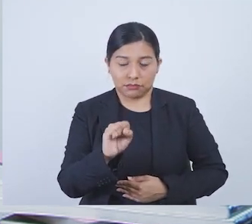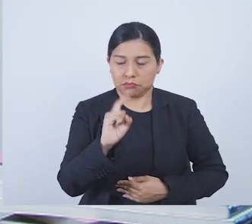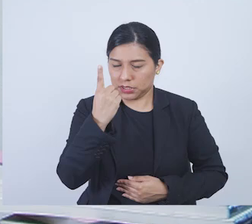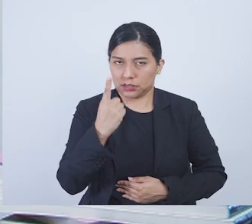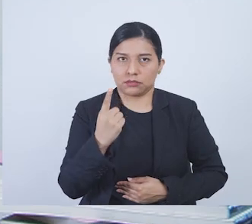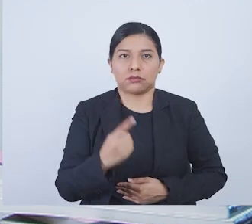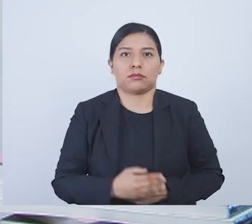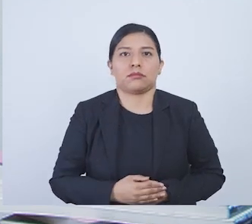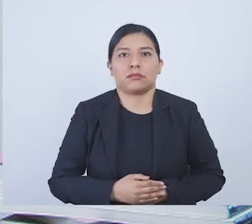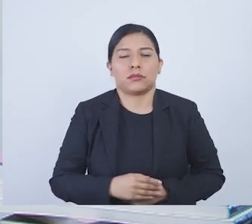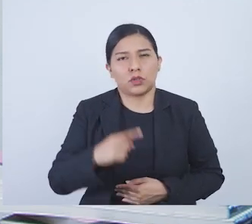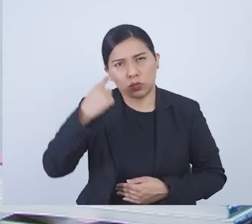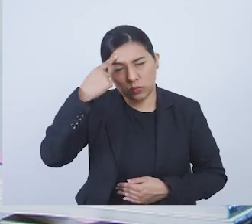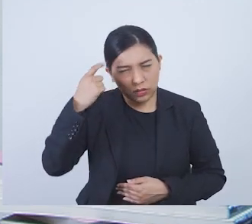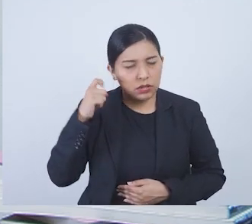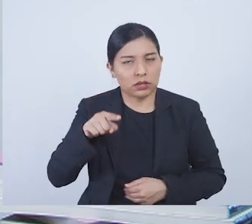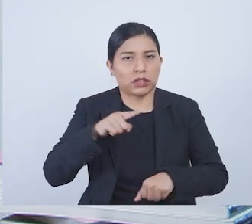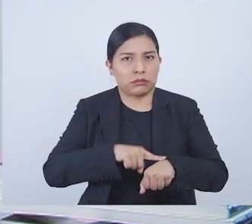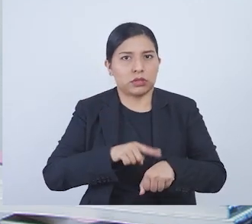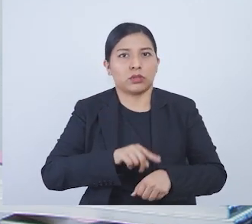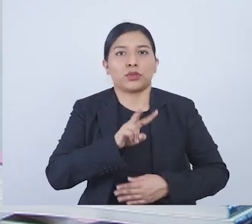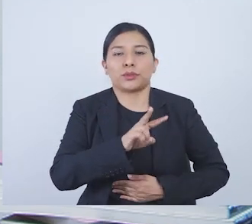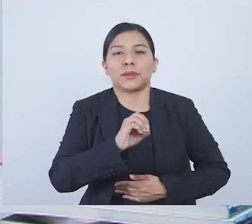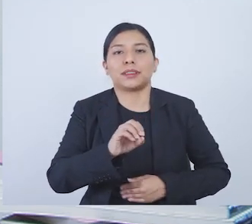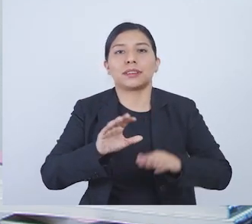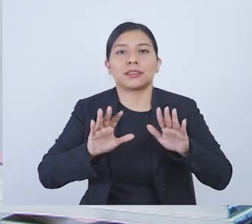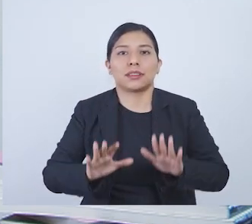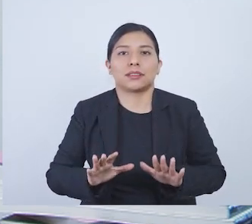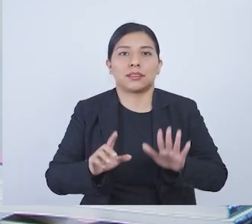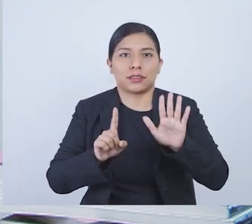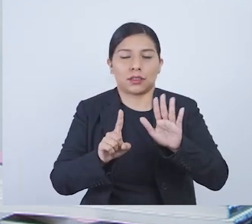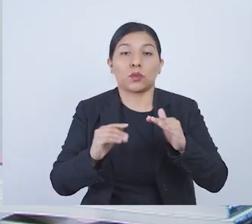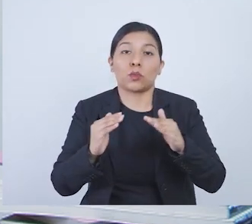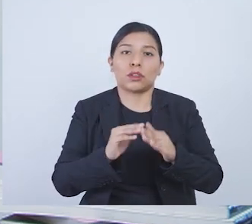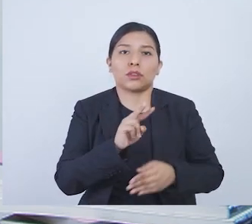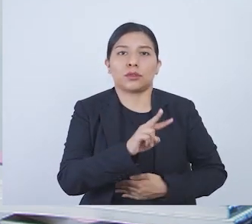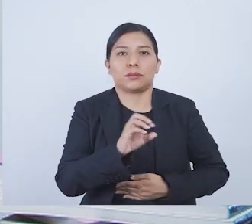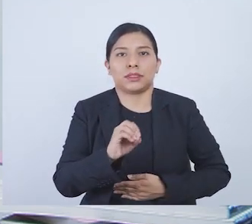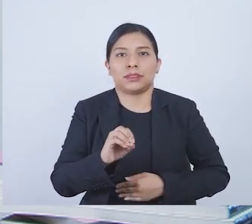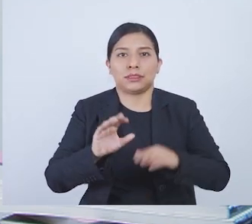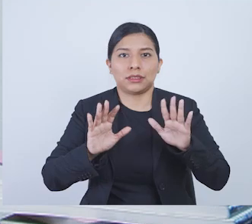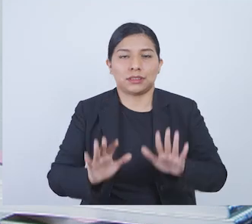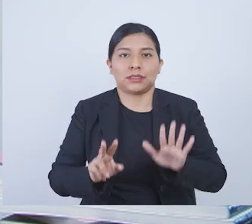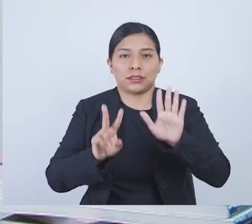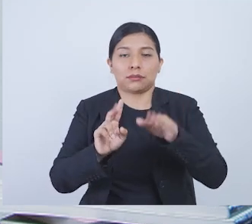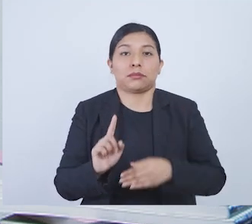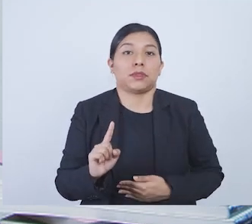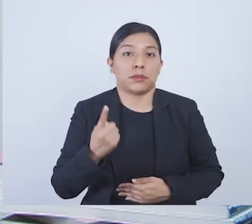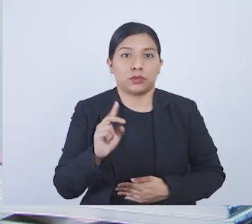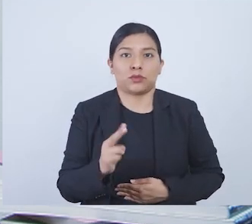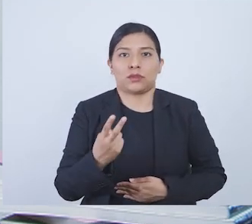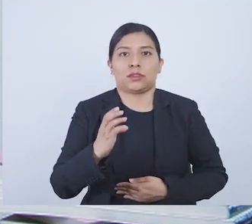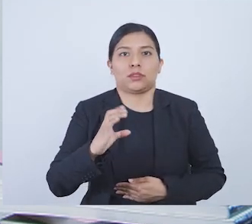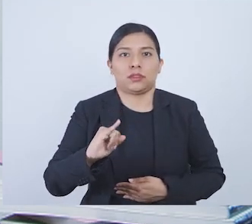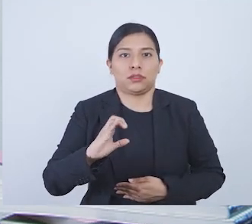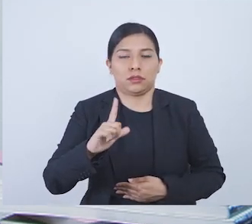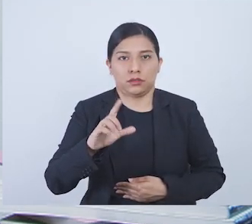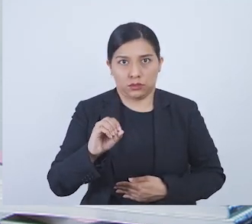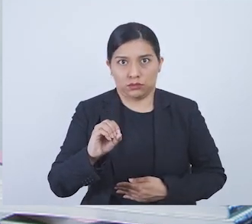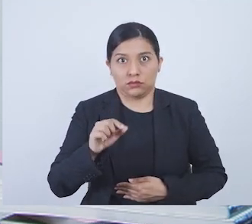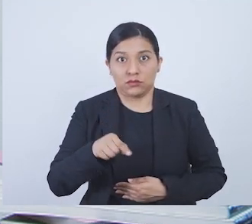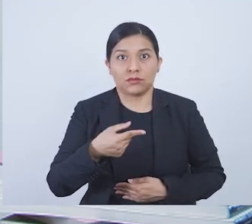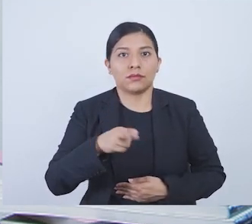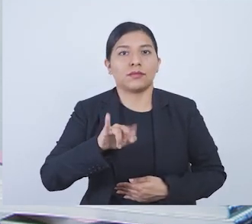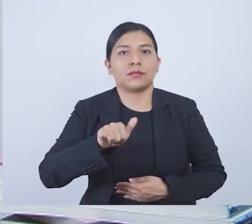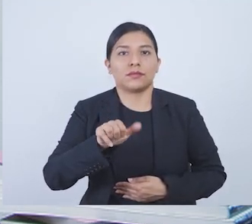duró 2016 y 2017, de las guías metodológicas de educación física para primero y segundo ciclo.